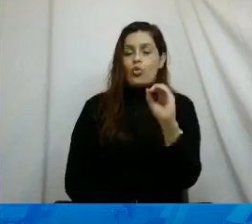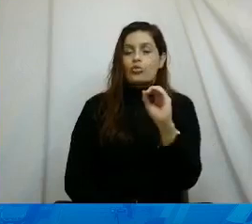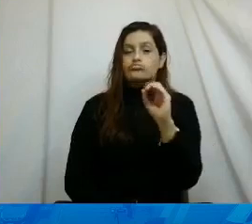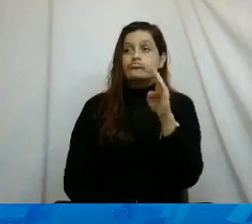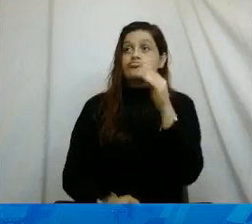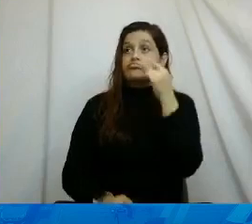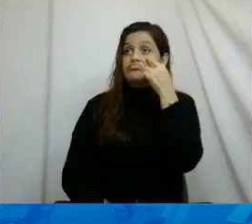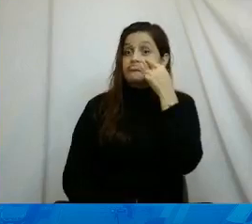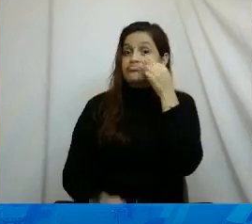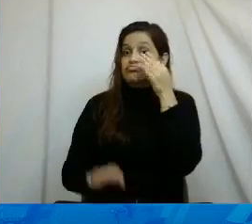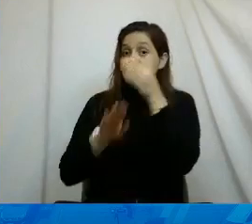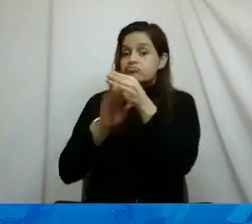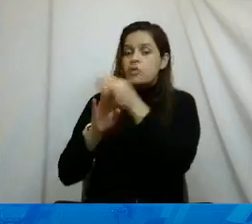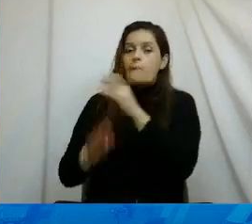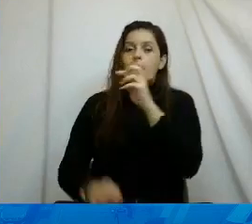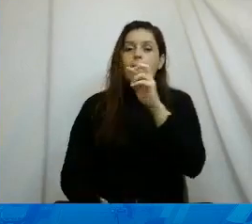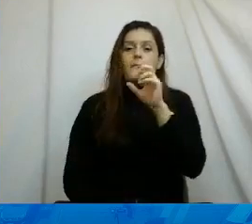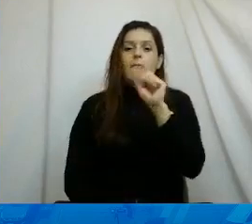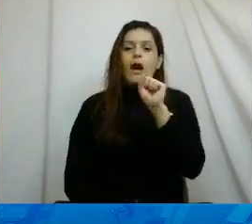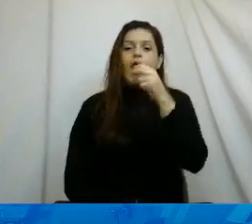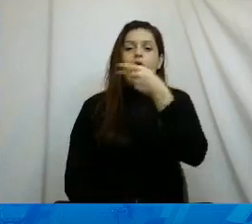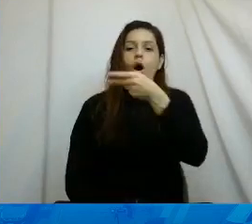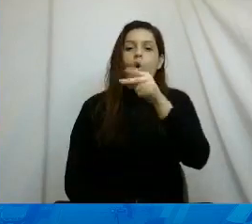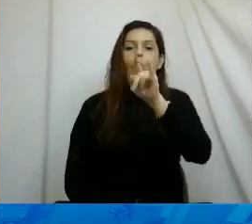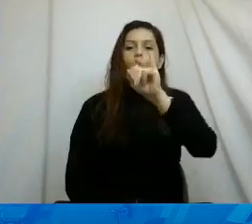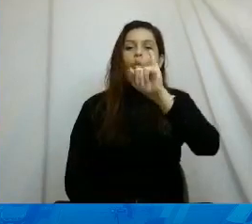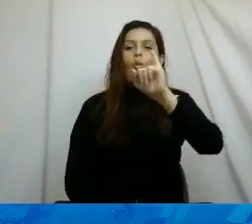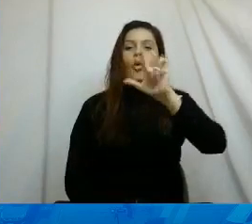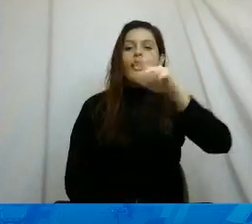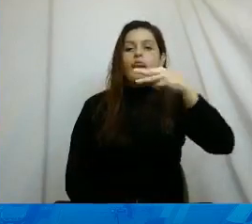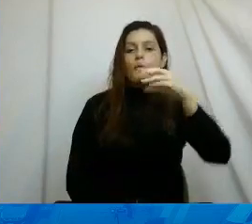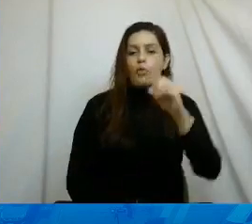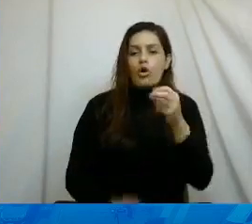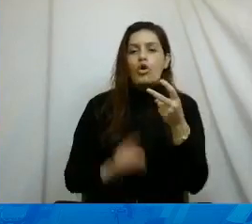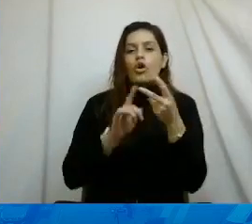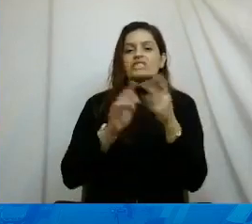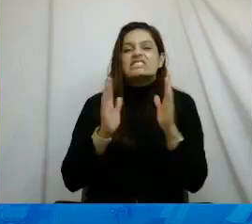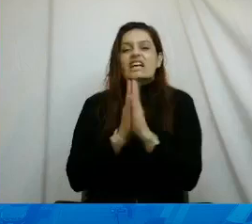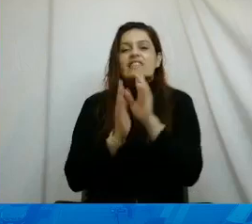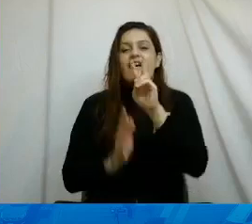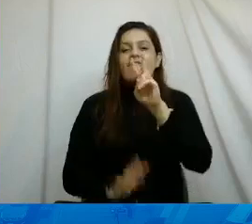recorriendo la zona de Pahuilmo, Santa Victoria, Santa Teresa.